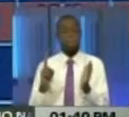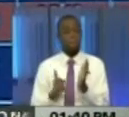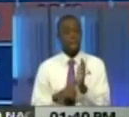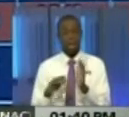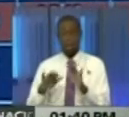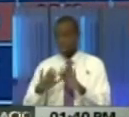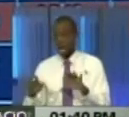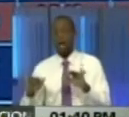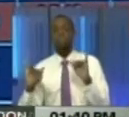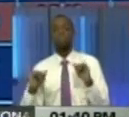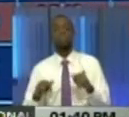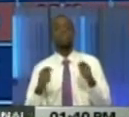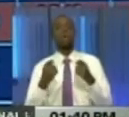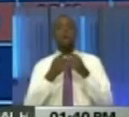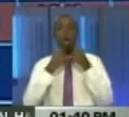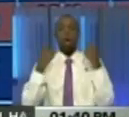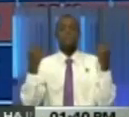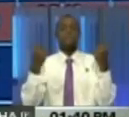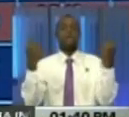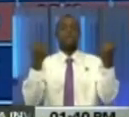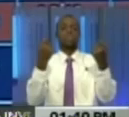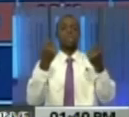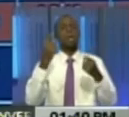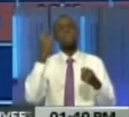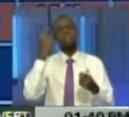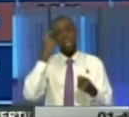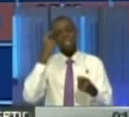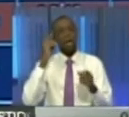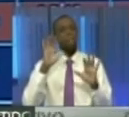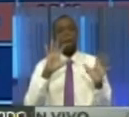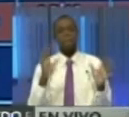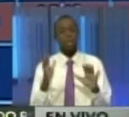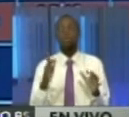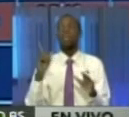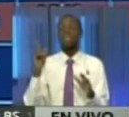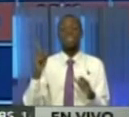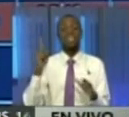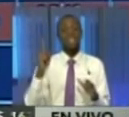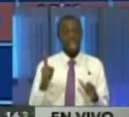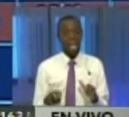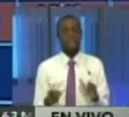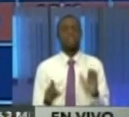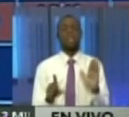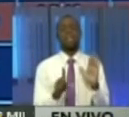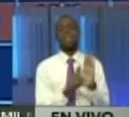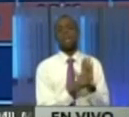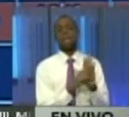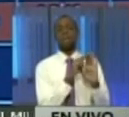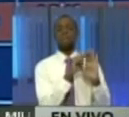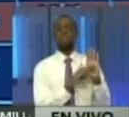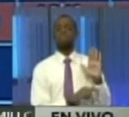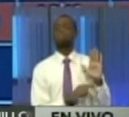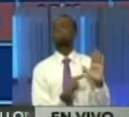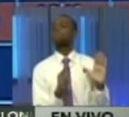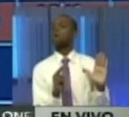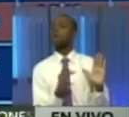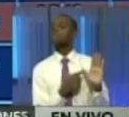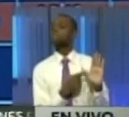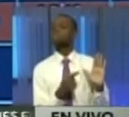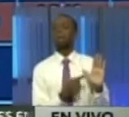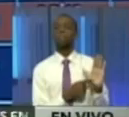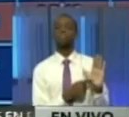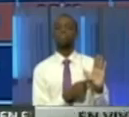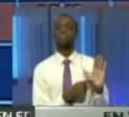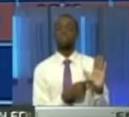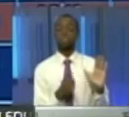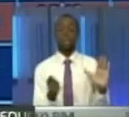convocatoria, lo cual lo debe hacer en términos de nuevo, como establece la norma. Y me